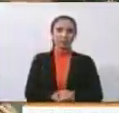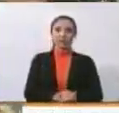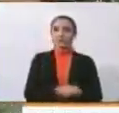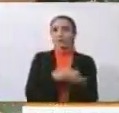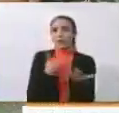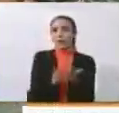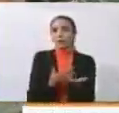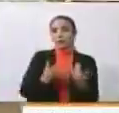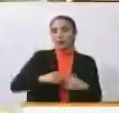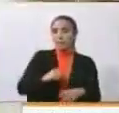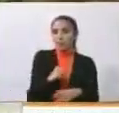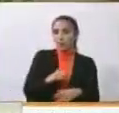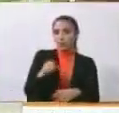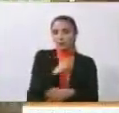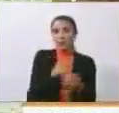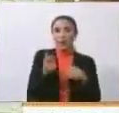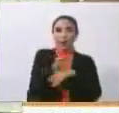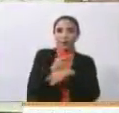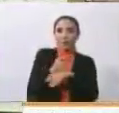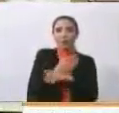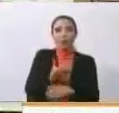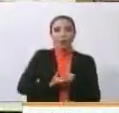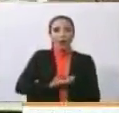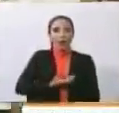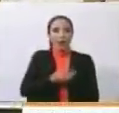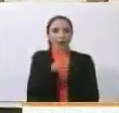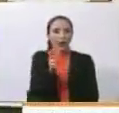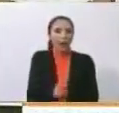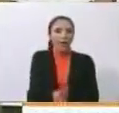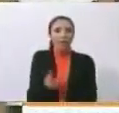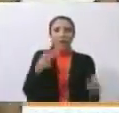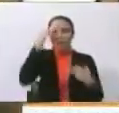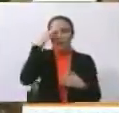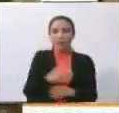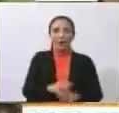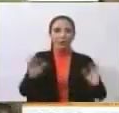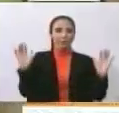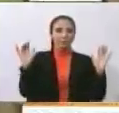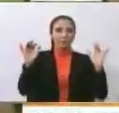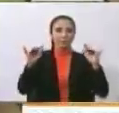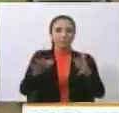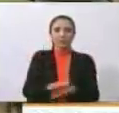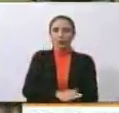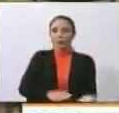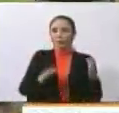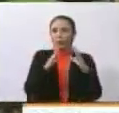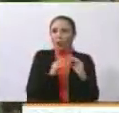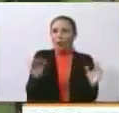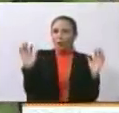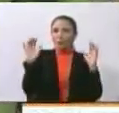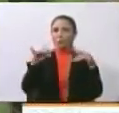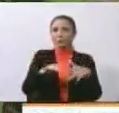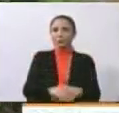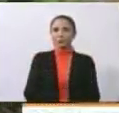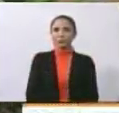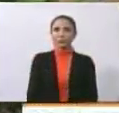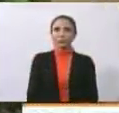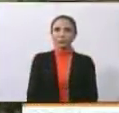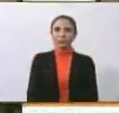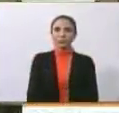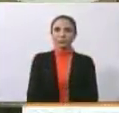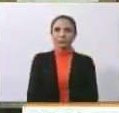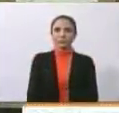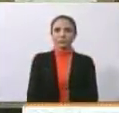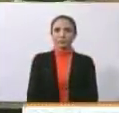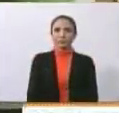policía, hasta que llegue el gobernador, el alcalde, la guardia, el ejército, la marina, la aviación, la milicia.